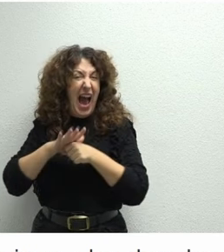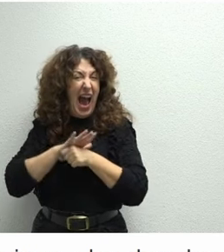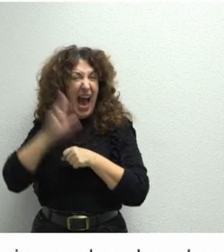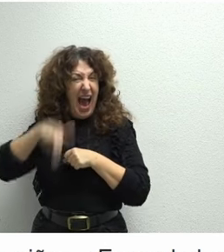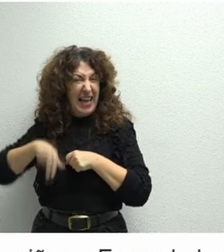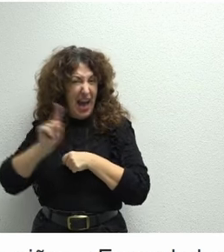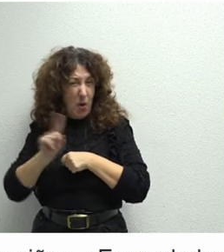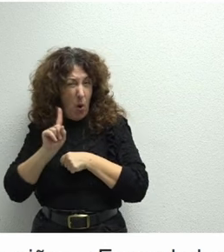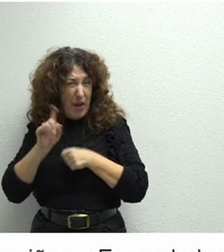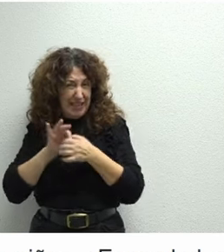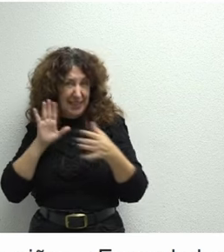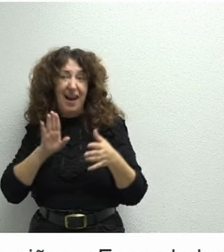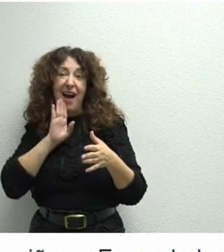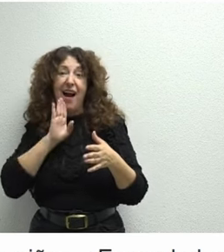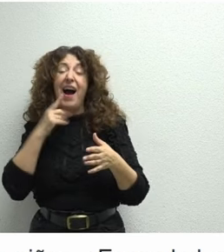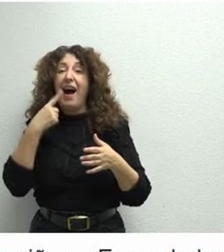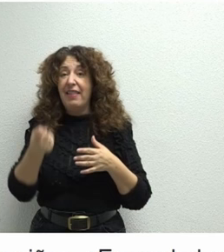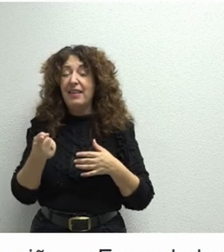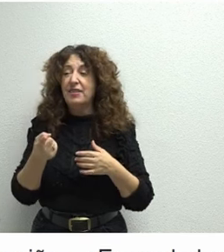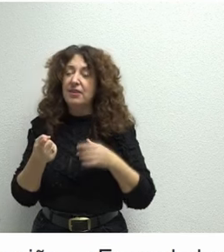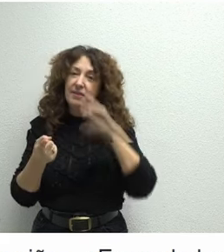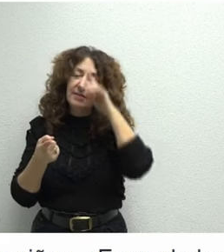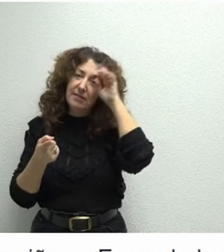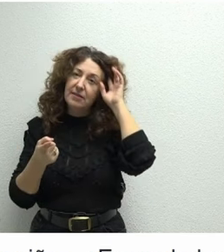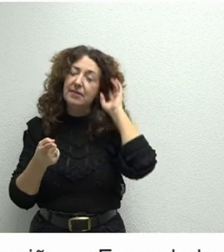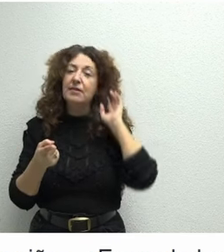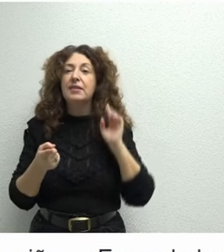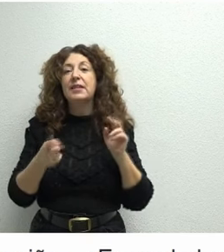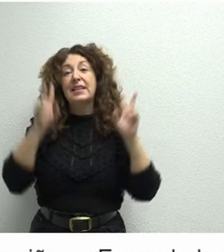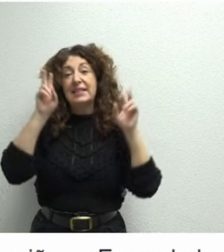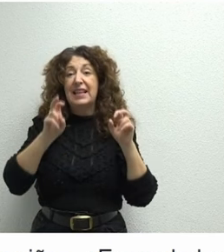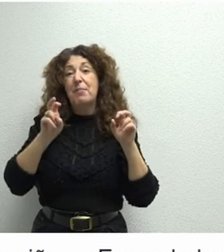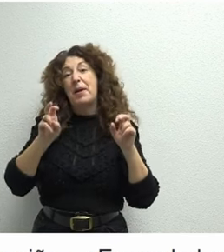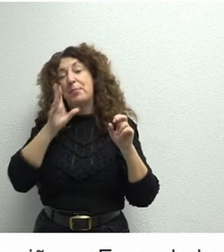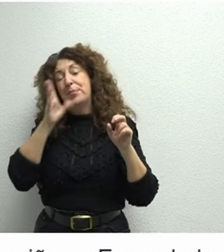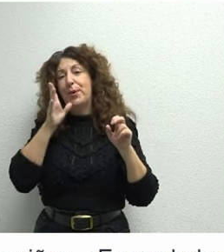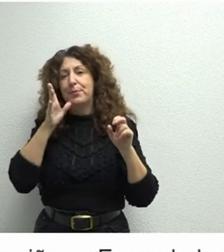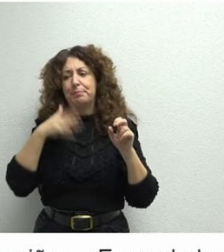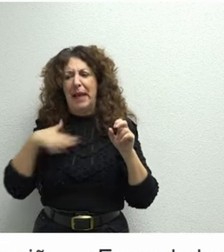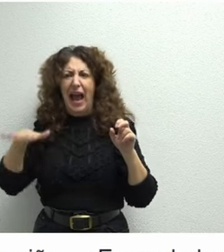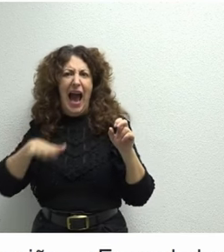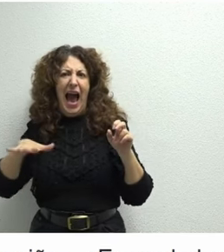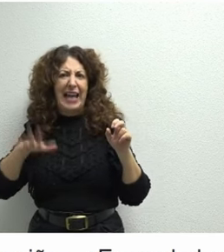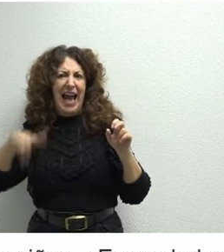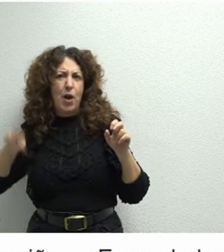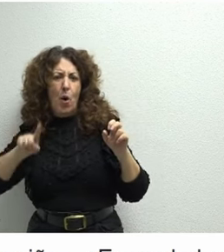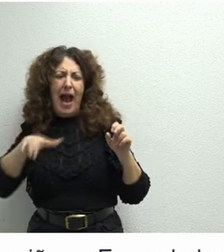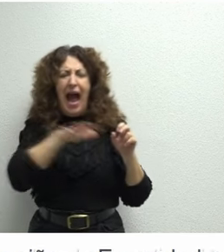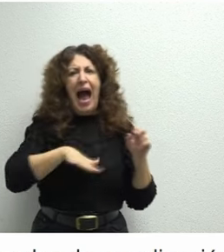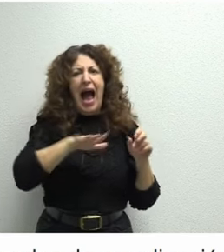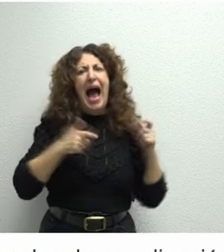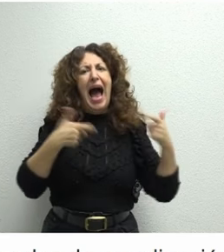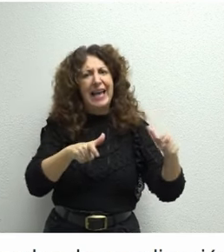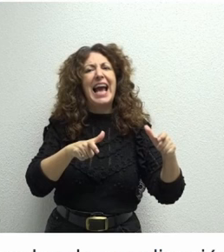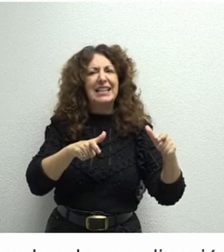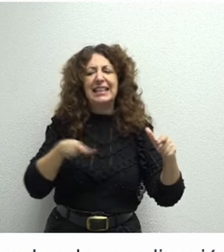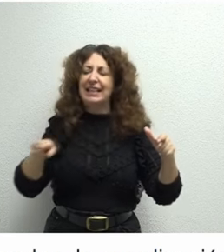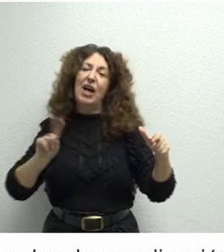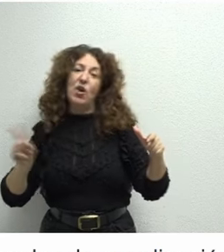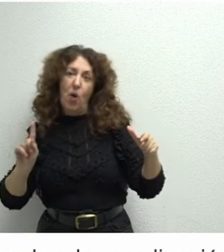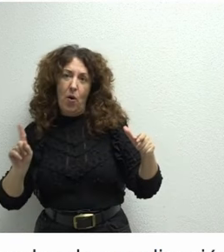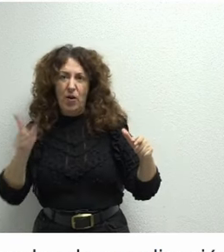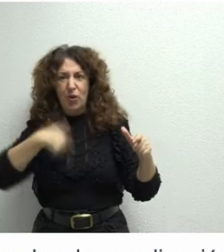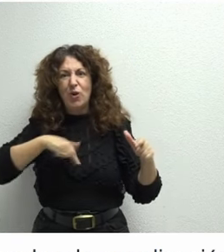bueno como ya han manifestado es también era un aspecto de limitación administrativo y es un poco llamativo que nosotros atendamos a niños con